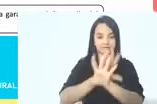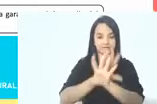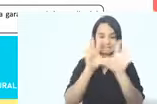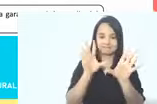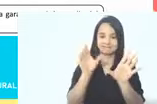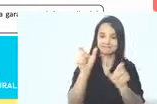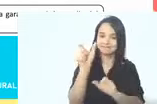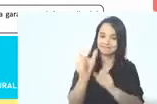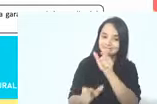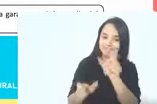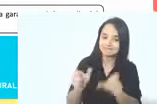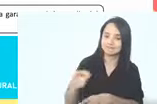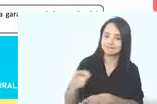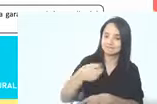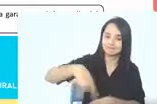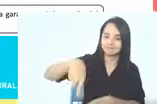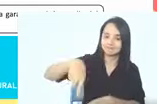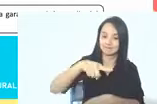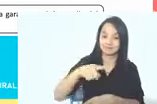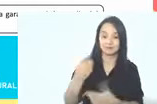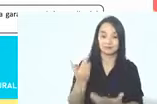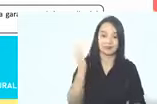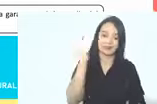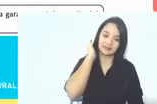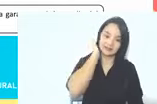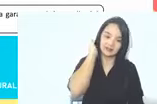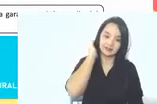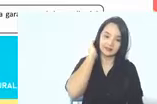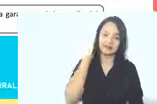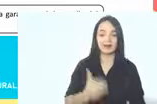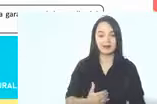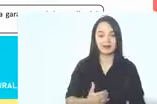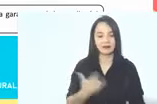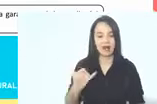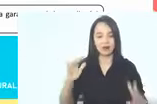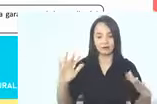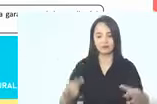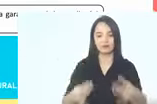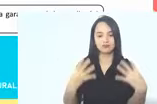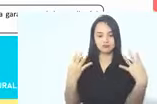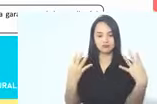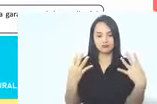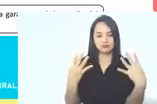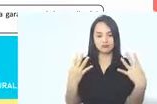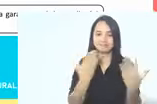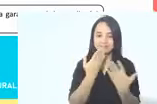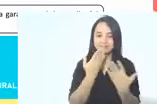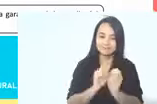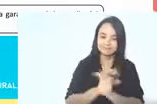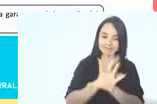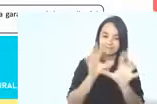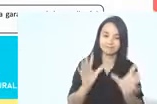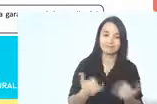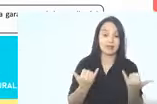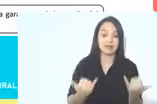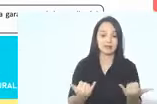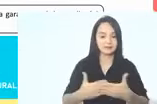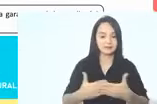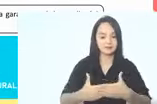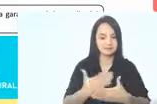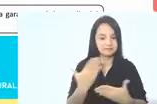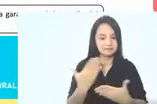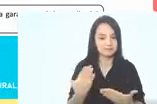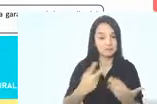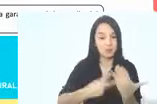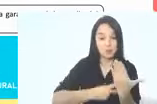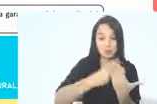la circulación y salvaguarda del emprendimiento. Y la meta 5, ya un proceso de seguimiento y evaluación. Como ustedes pueden